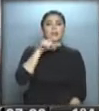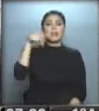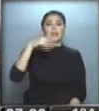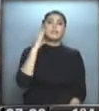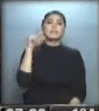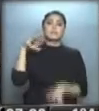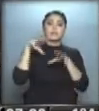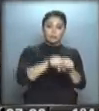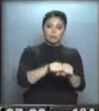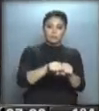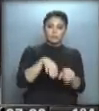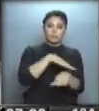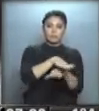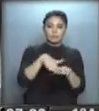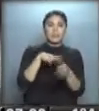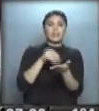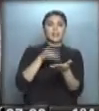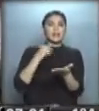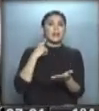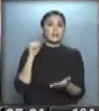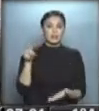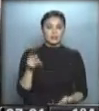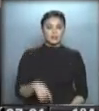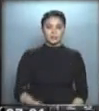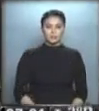británica enclavada en territorio español